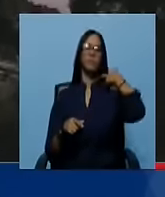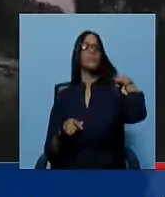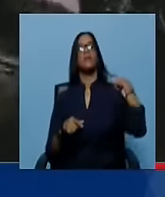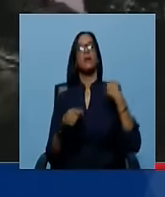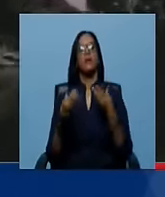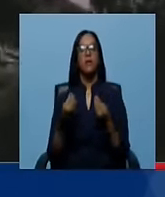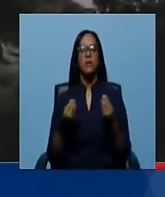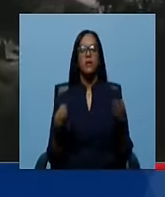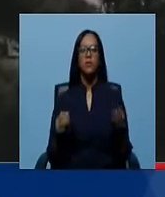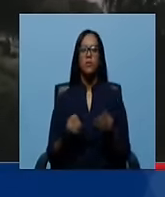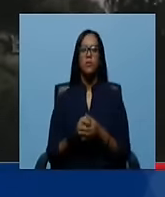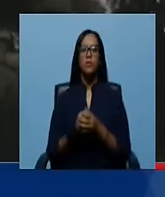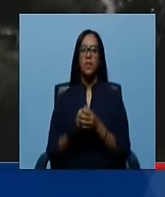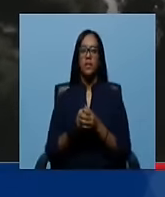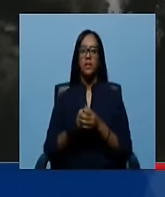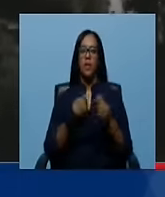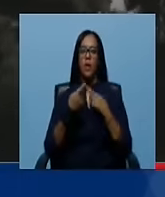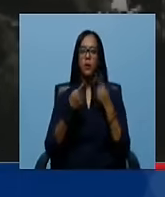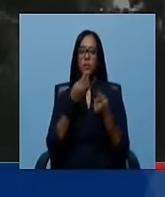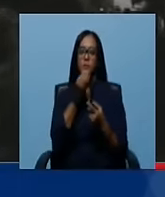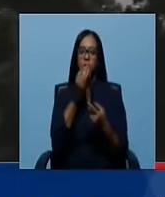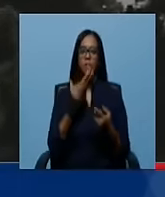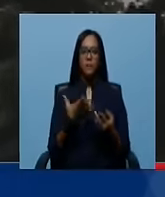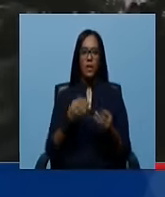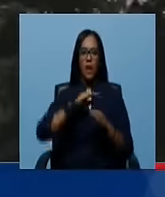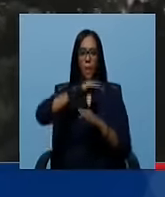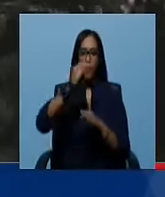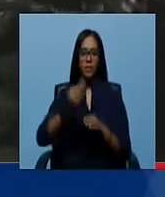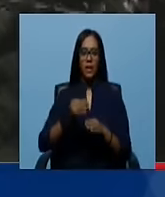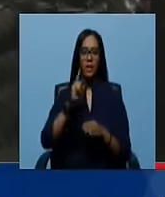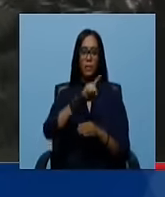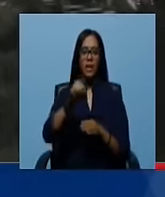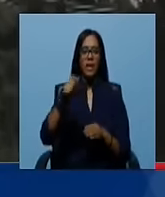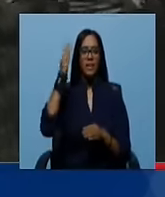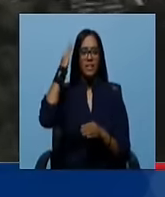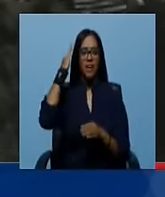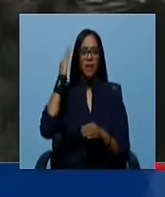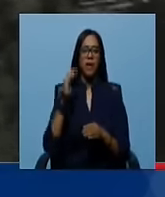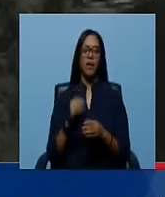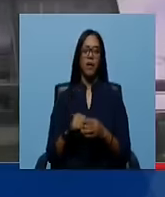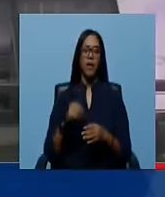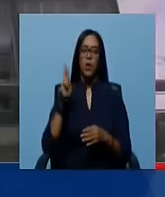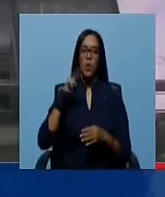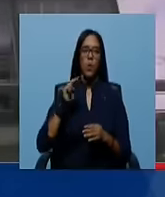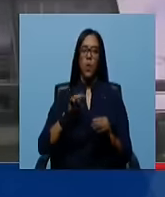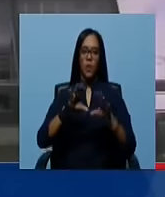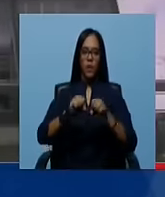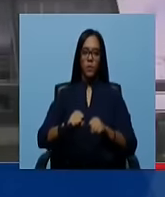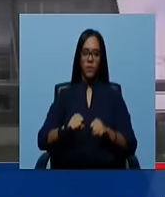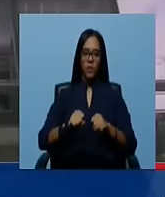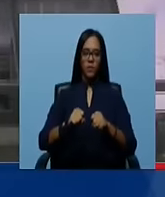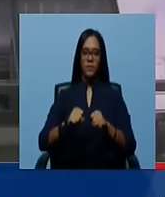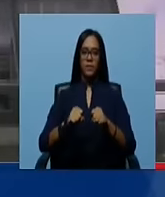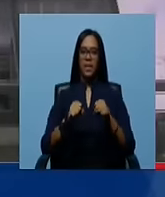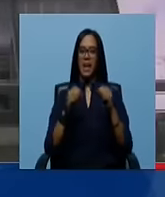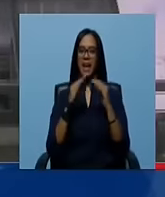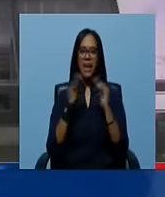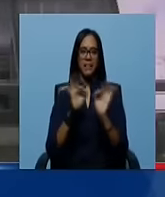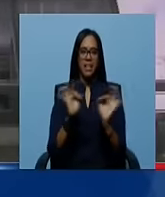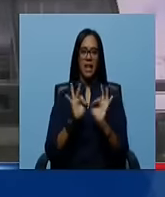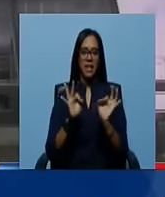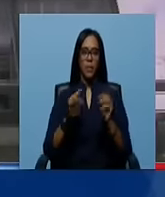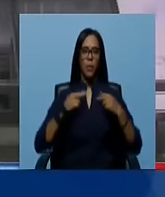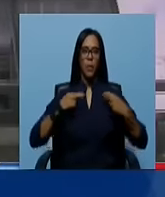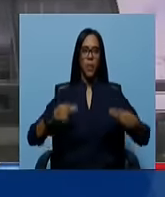misterio, de esta montaña que ustedes deben saber, jamás fue ocupada ni habitada por el ser